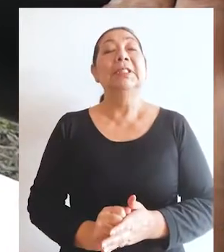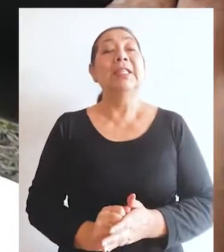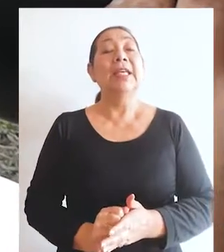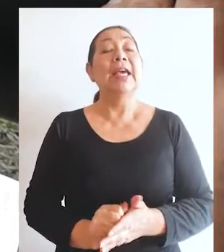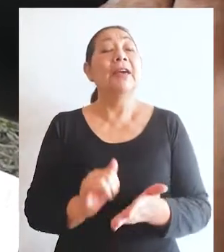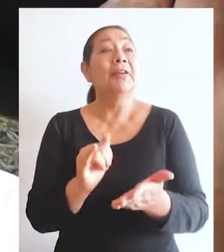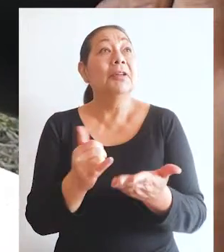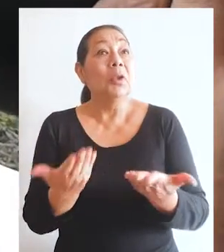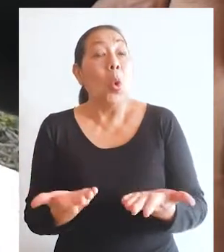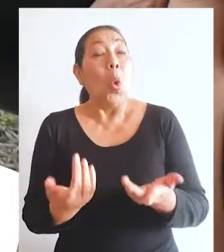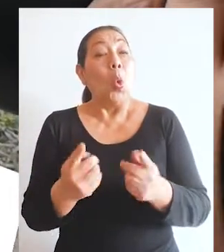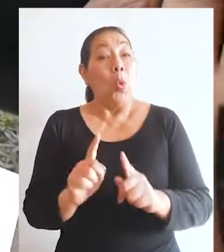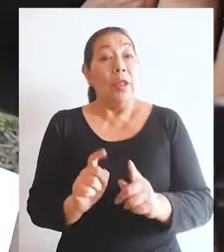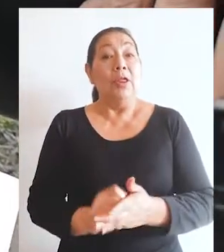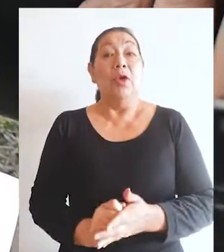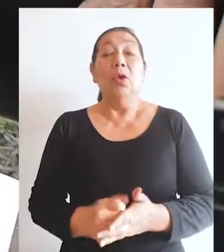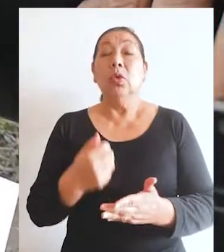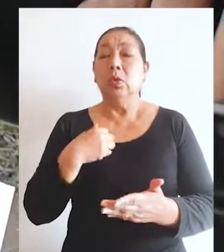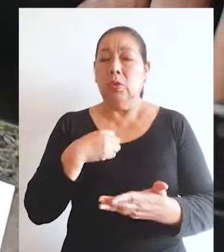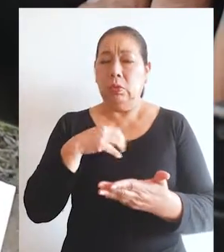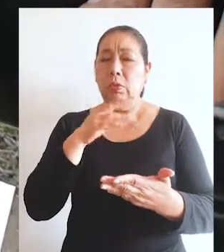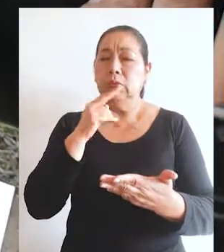sobre eso.